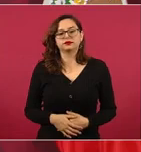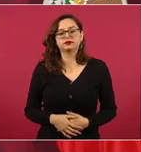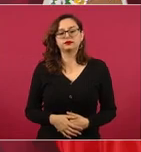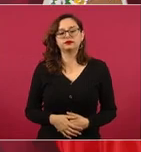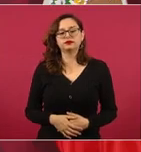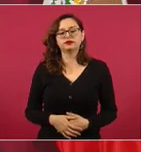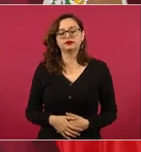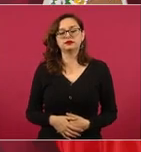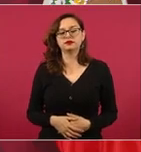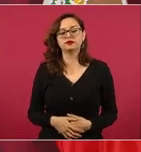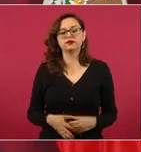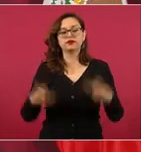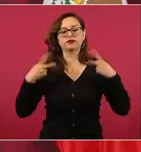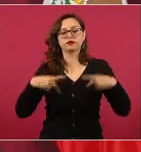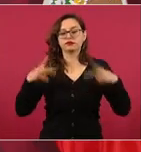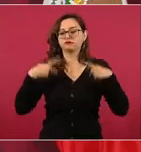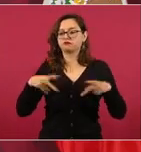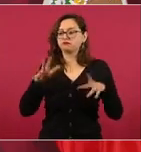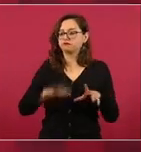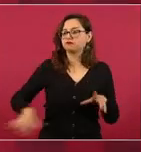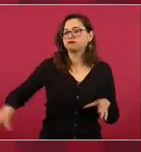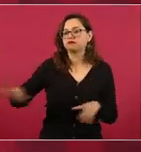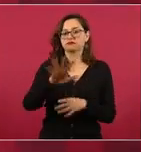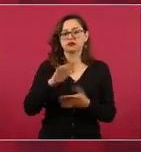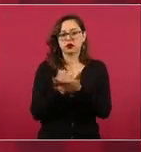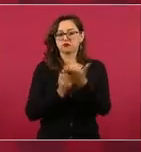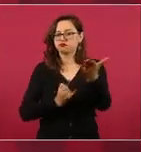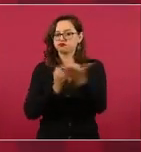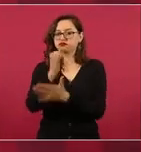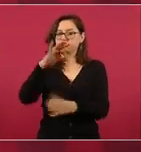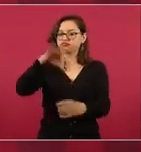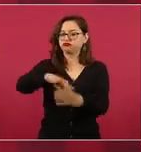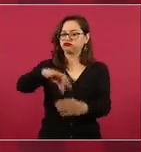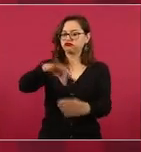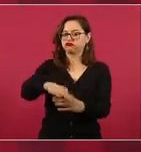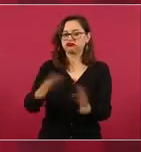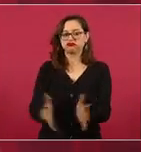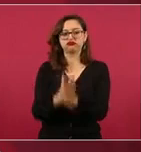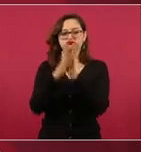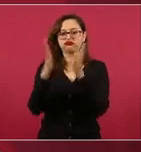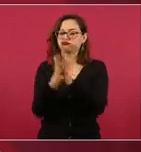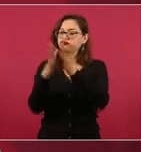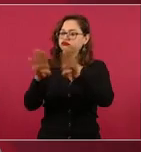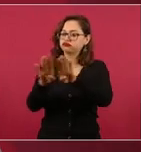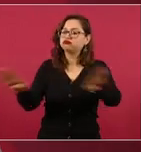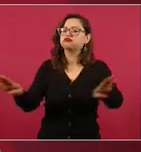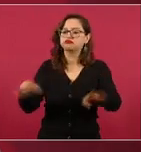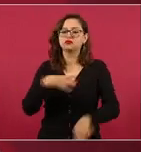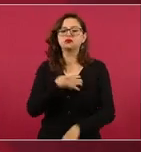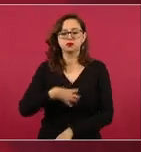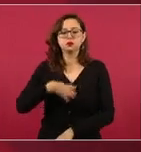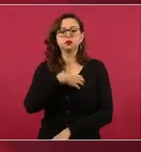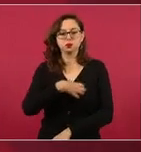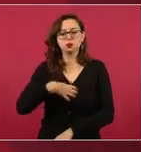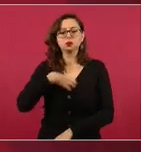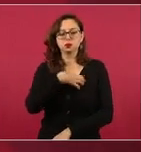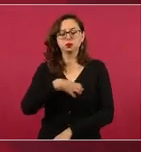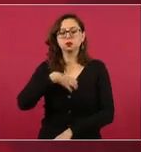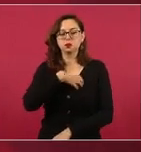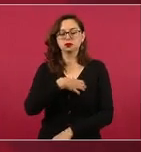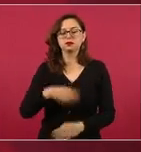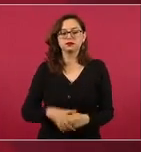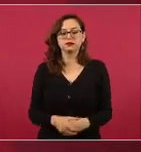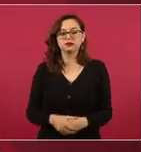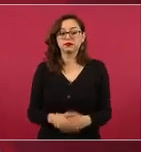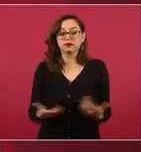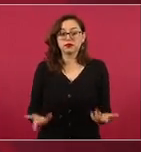celebro el que la gente haya decidido de manera democrática y que no haya